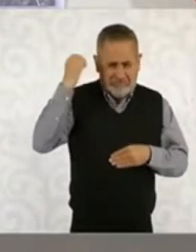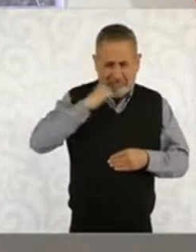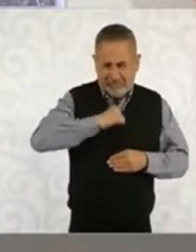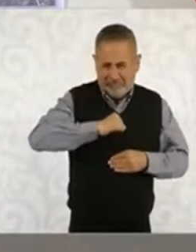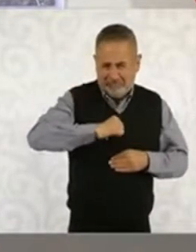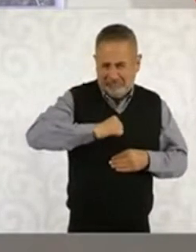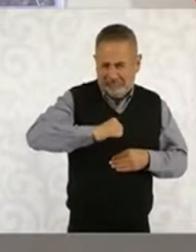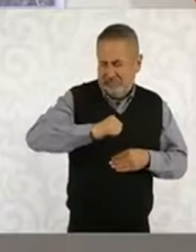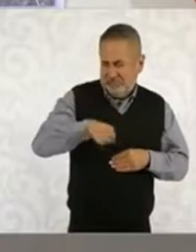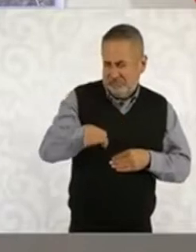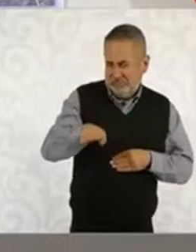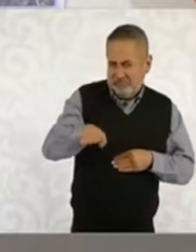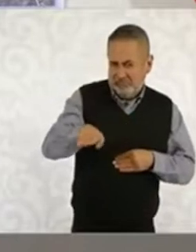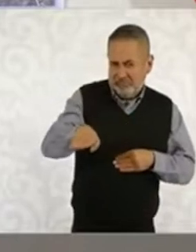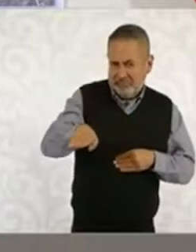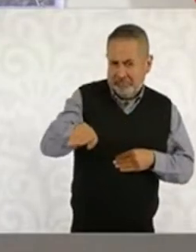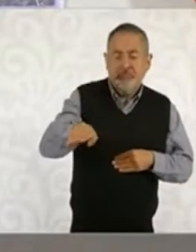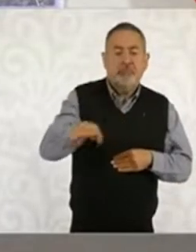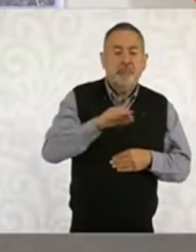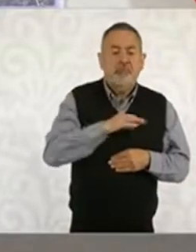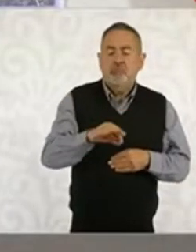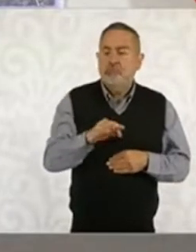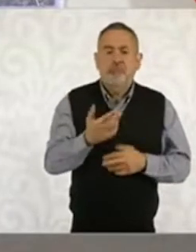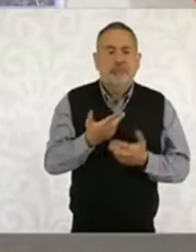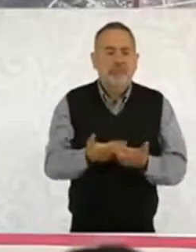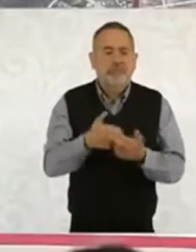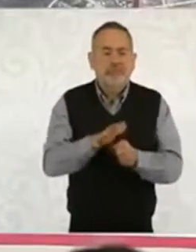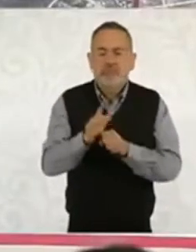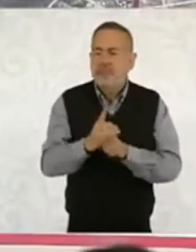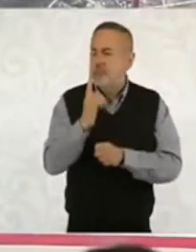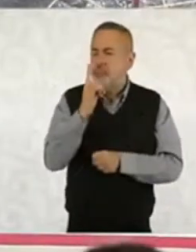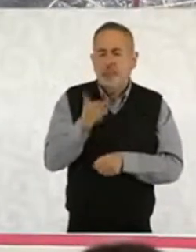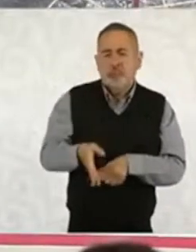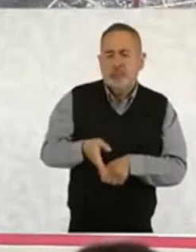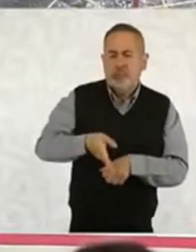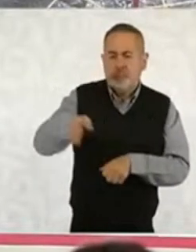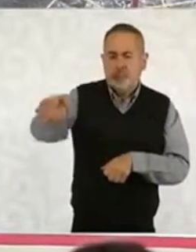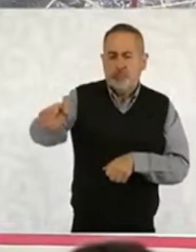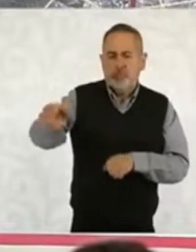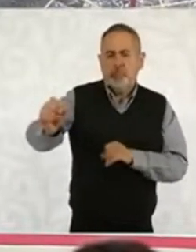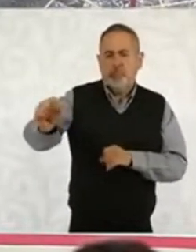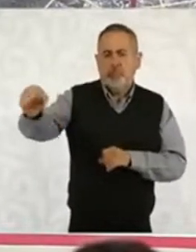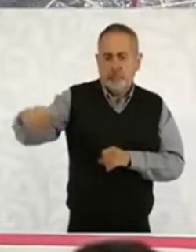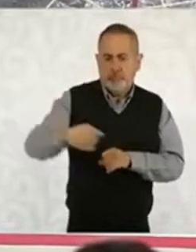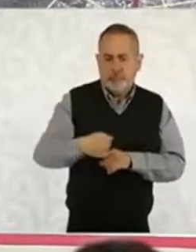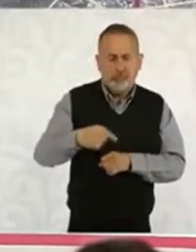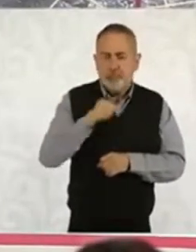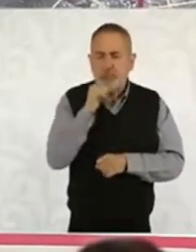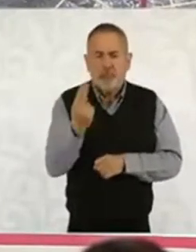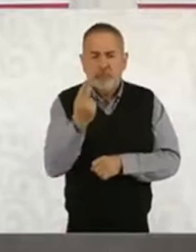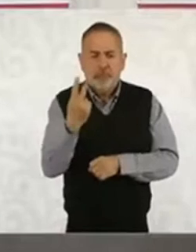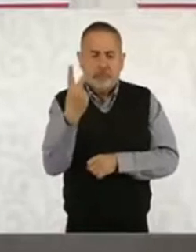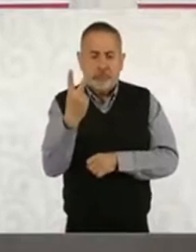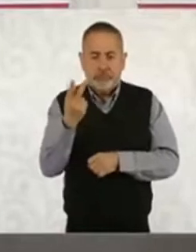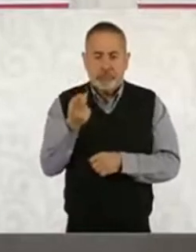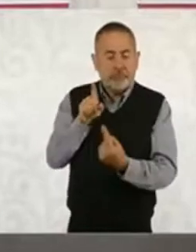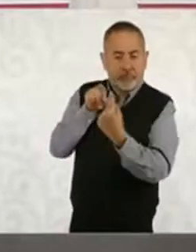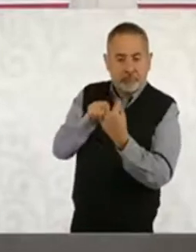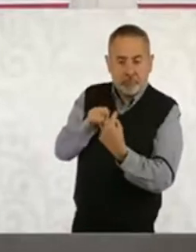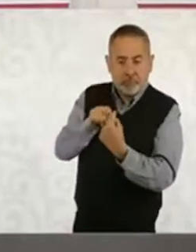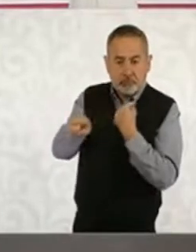capacidad que nos da una vía con algunos laderos es suficiente para mover la demanda, no es necesario siempre tener la doble